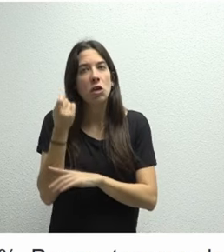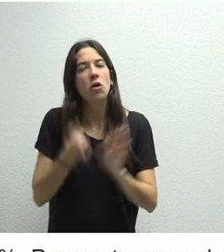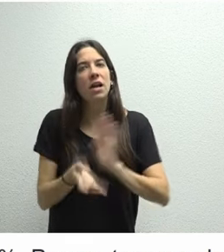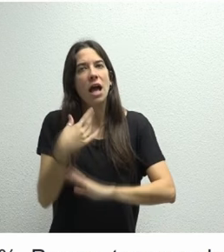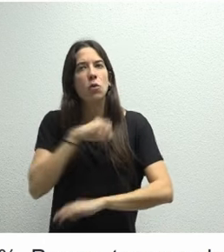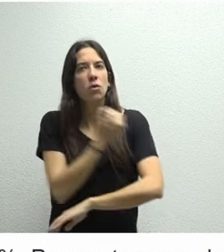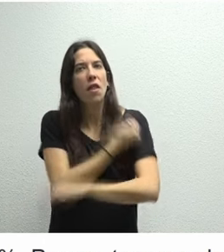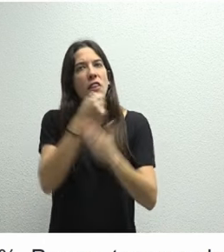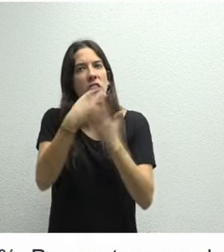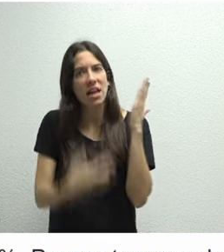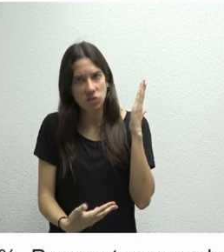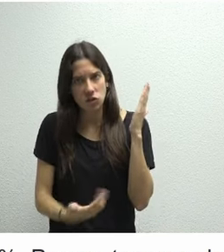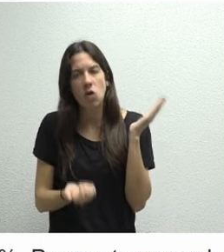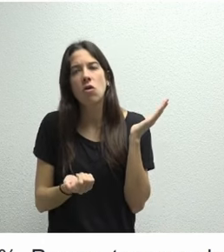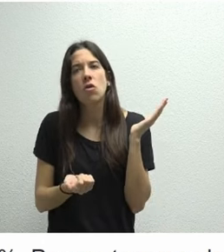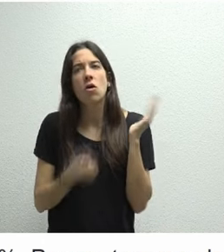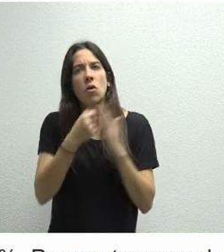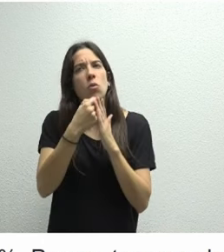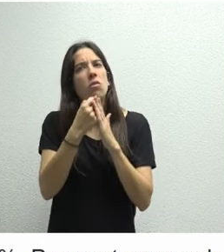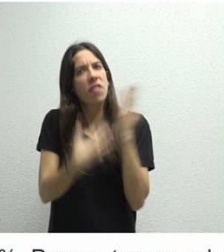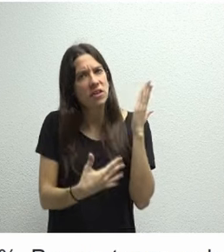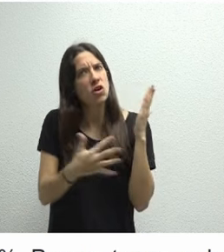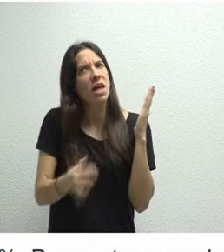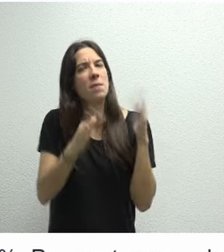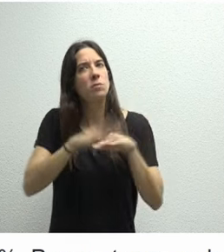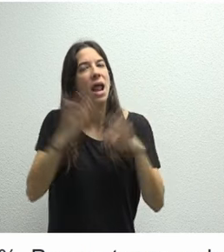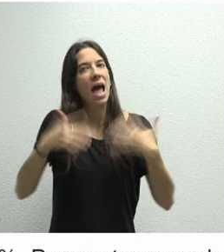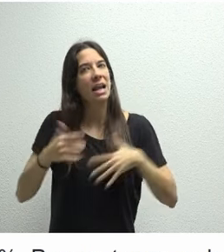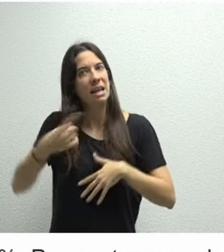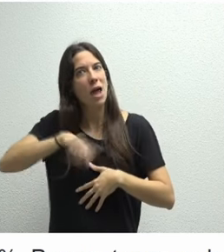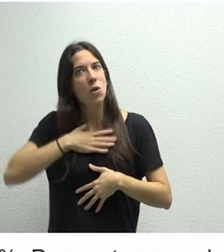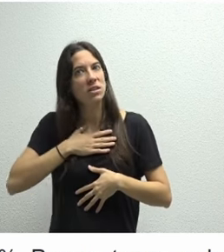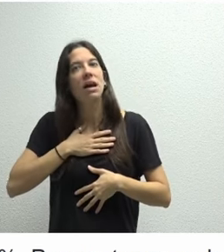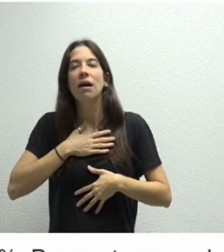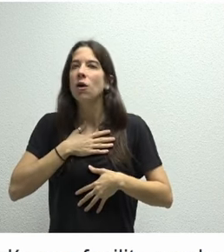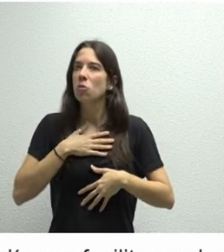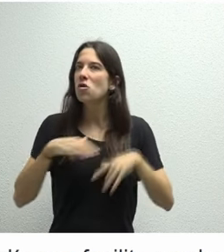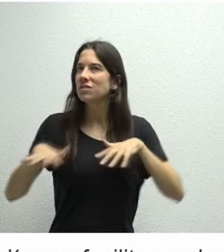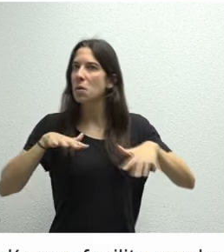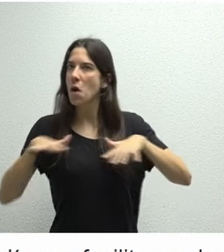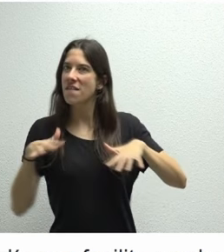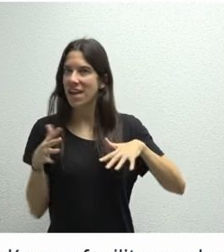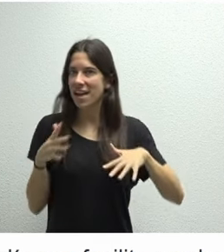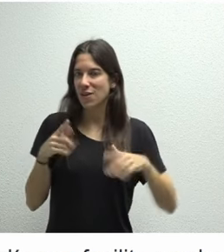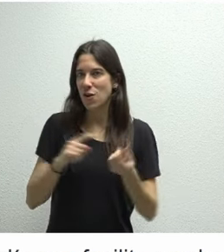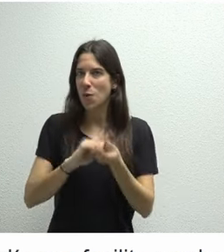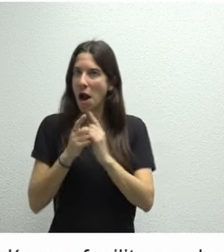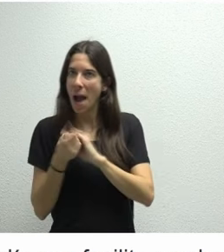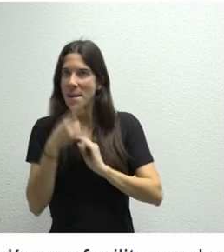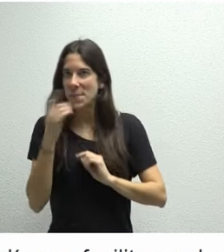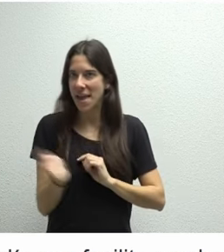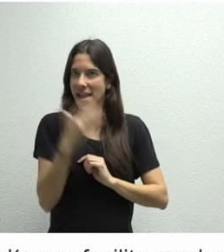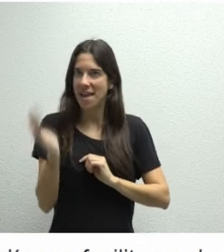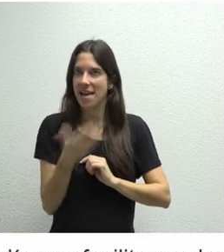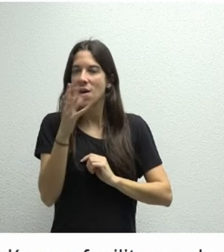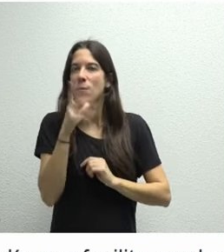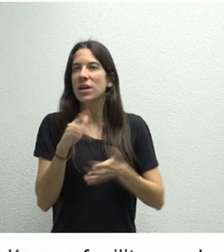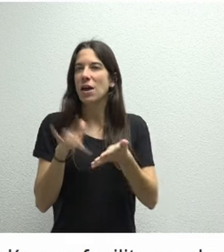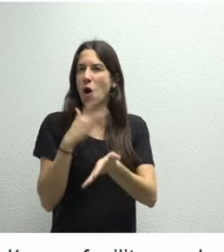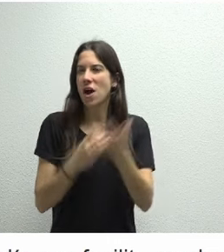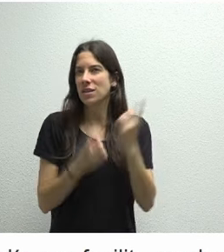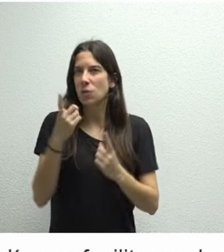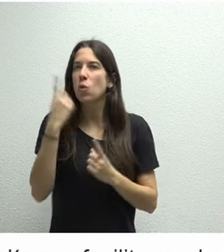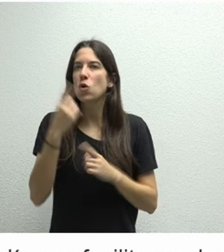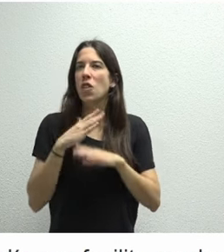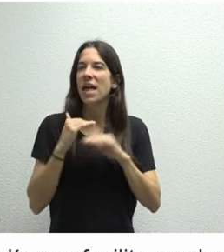eh un censo que además es un censo que para alegría nuestro se mueve eh porque tenemos como varias hojas uno de inestabilidad clínica